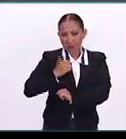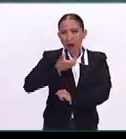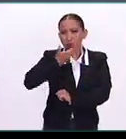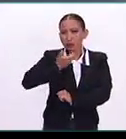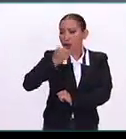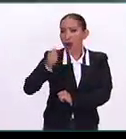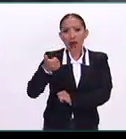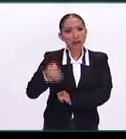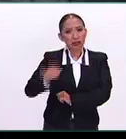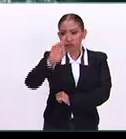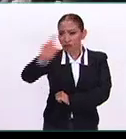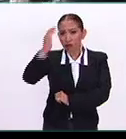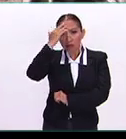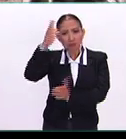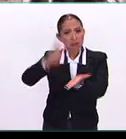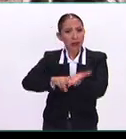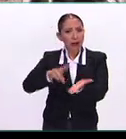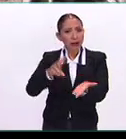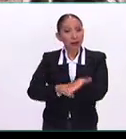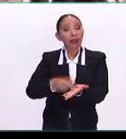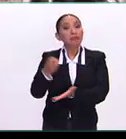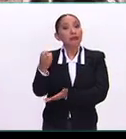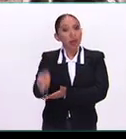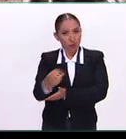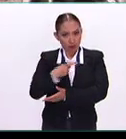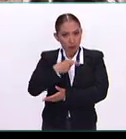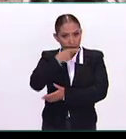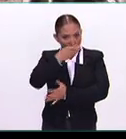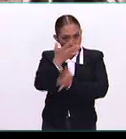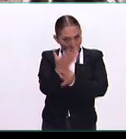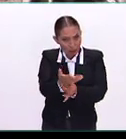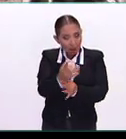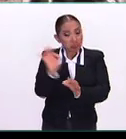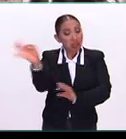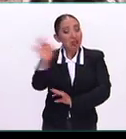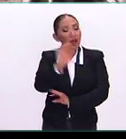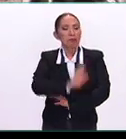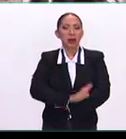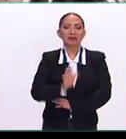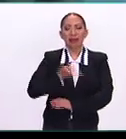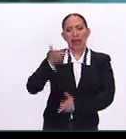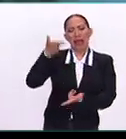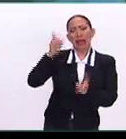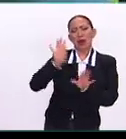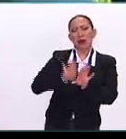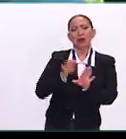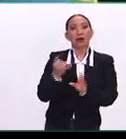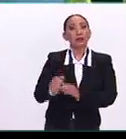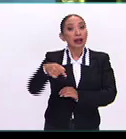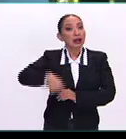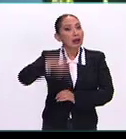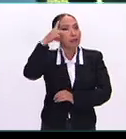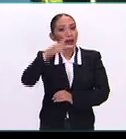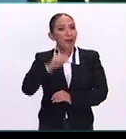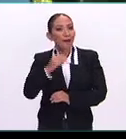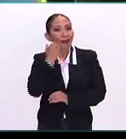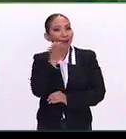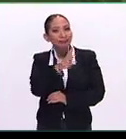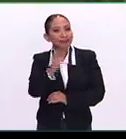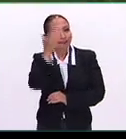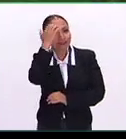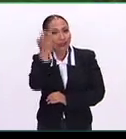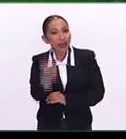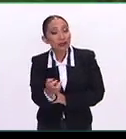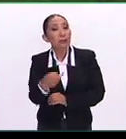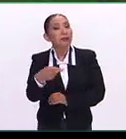tradicionales sean reconocidas. Y eso que le estoy diciendo tal vez le parezca locura, porque en México no lo quieren